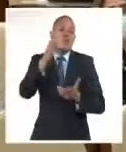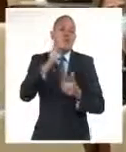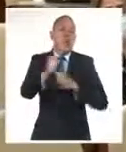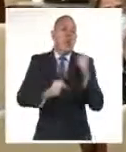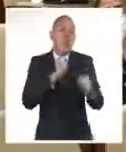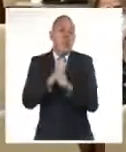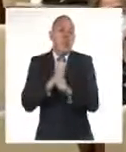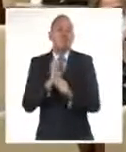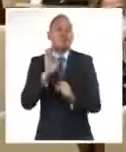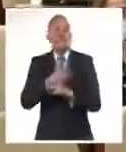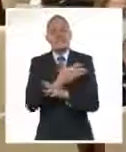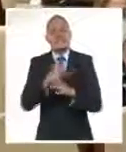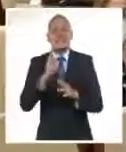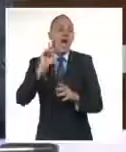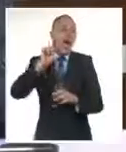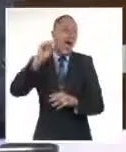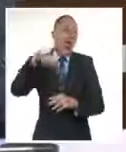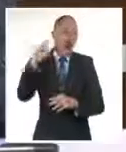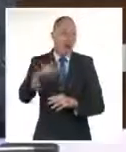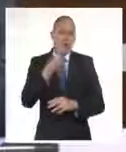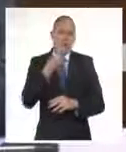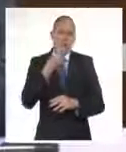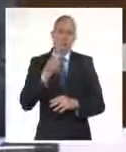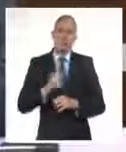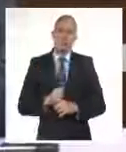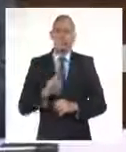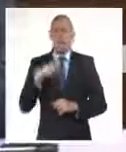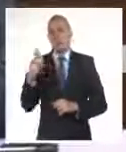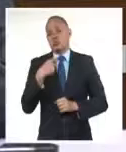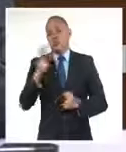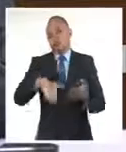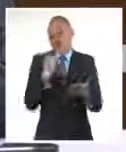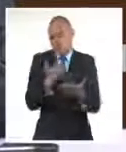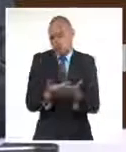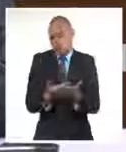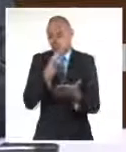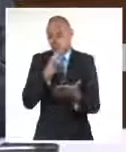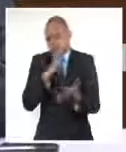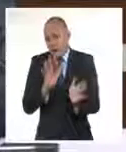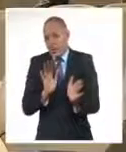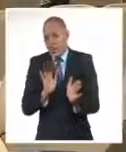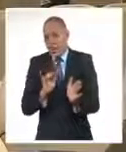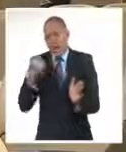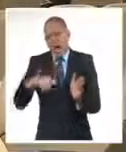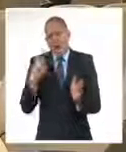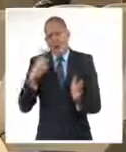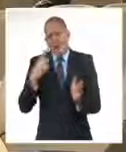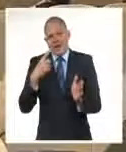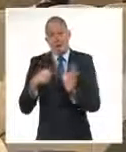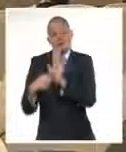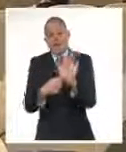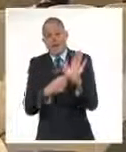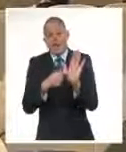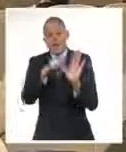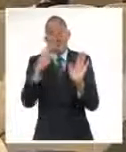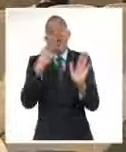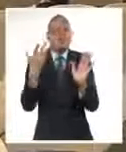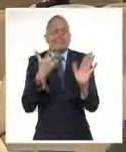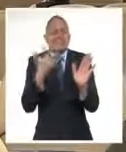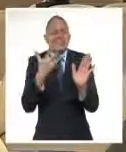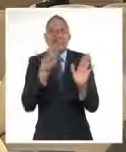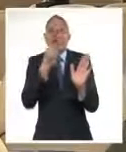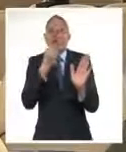para el año que viene. Si no, no los proponemos, si no lo intencionamos, No salimos de esto. Dos importantes temas traídos a